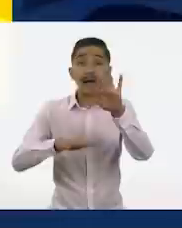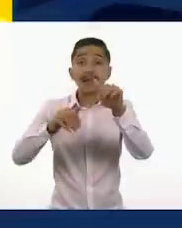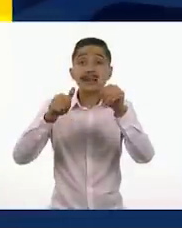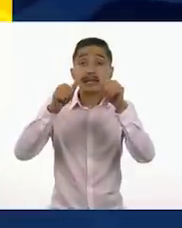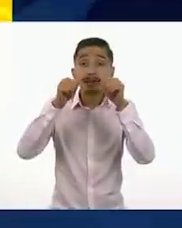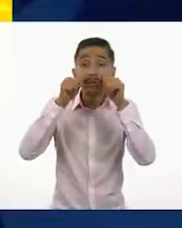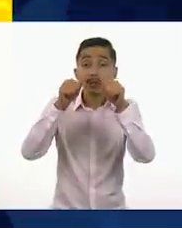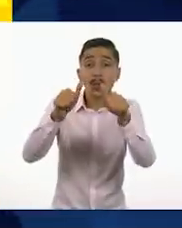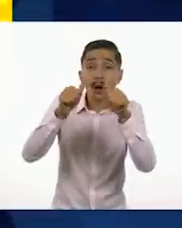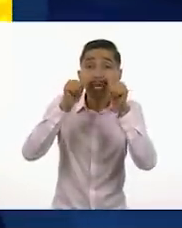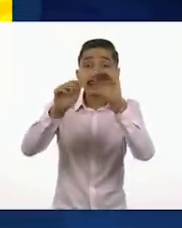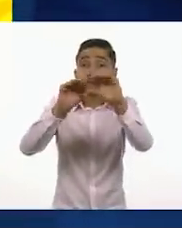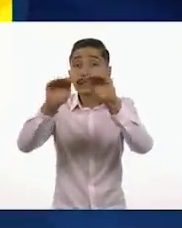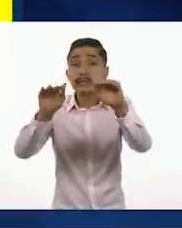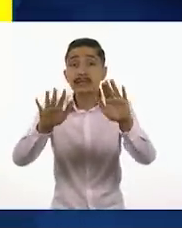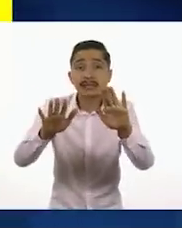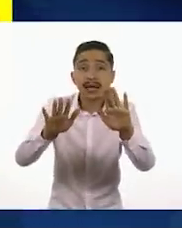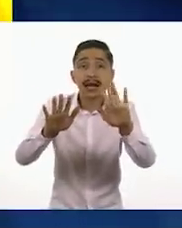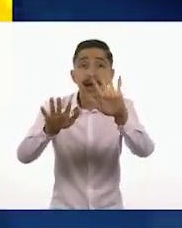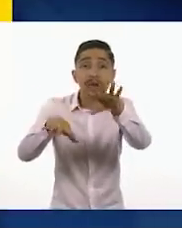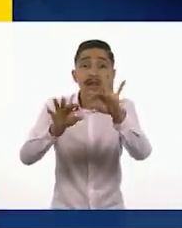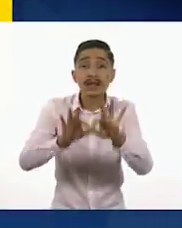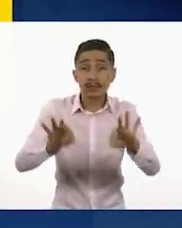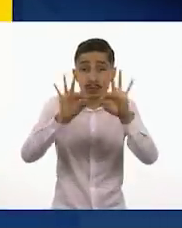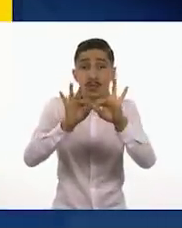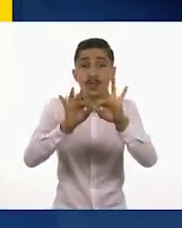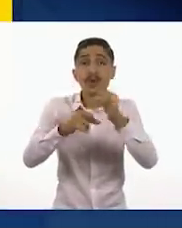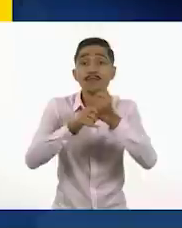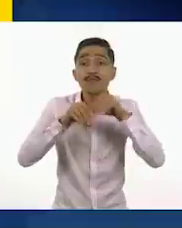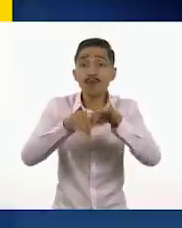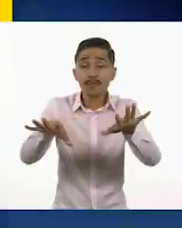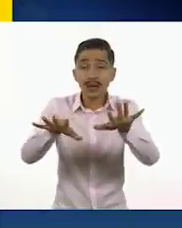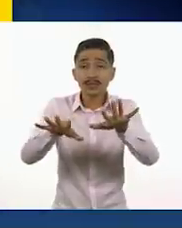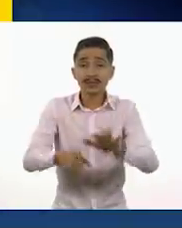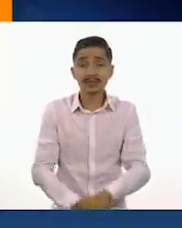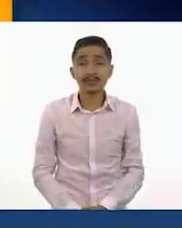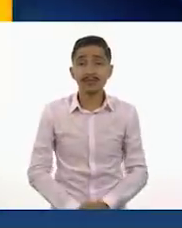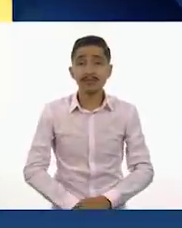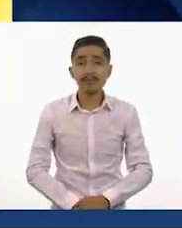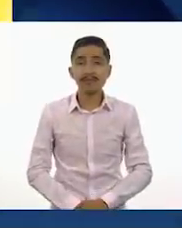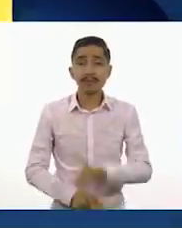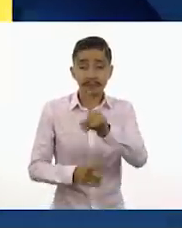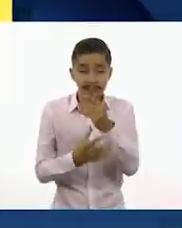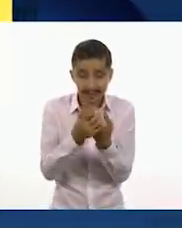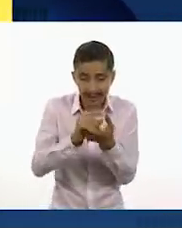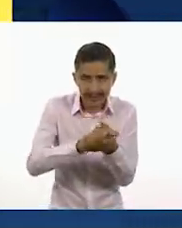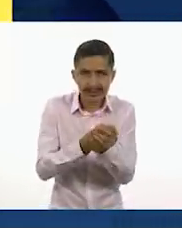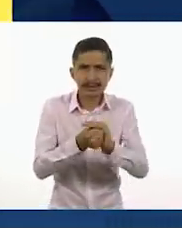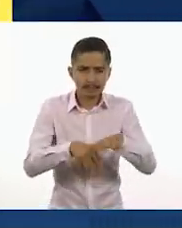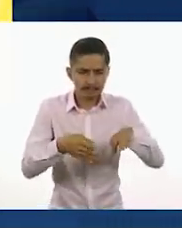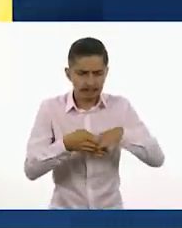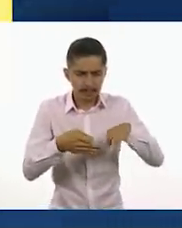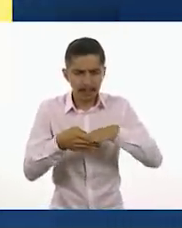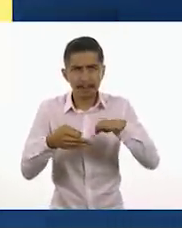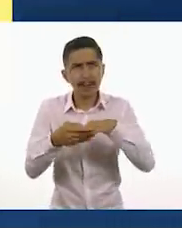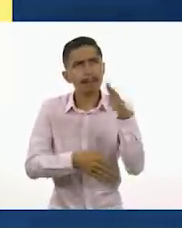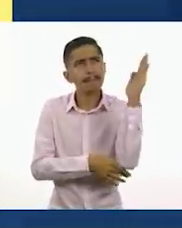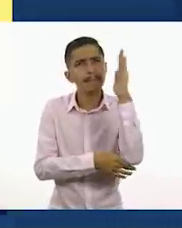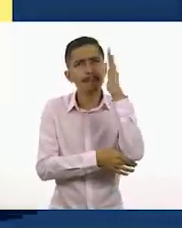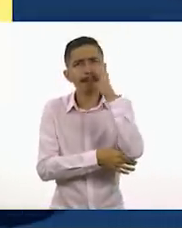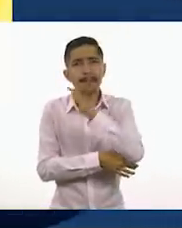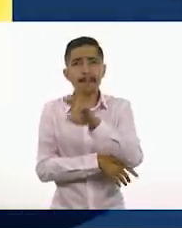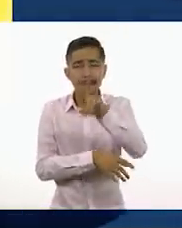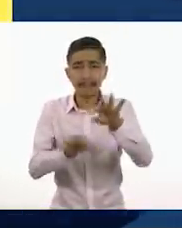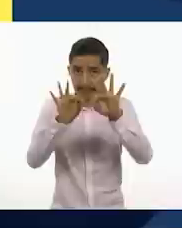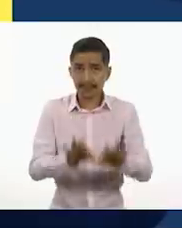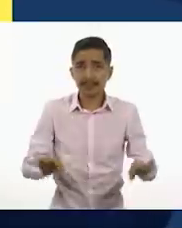¡Atención! ¡Atención! A continuación, información importante. Lavarnos las manos varias veces al día es